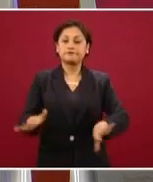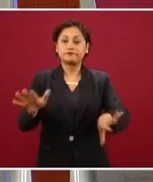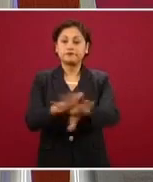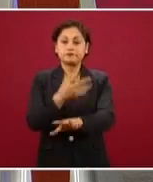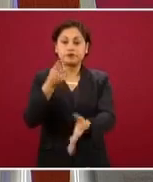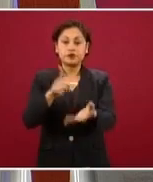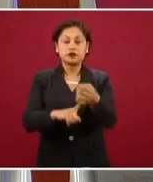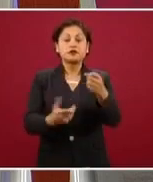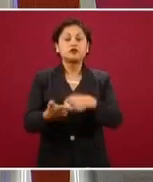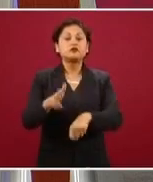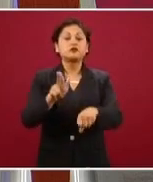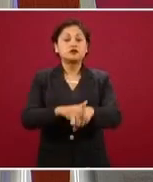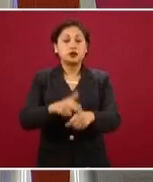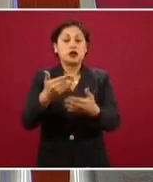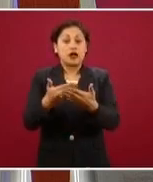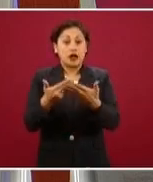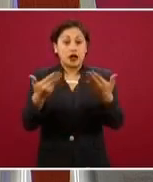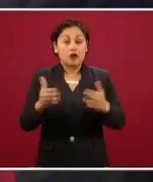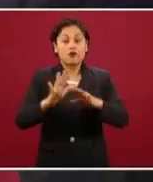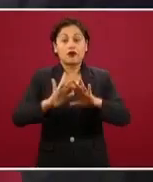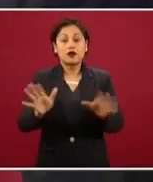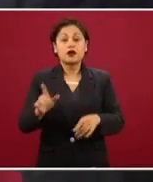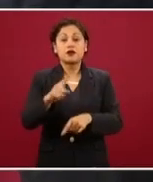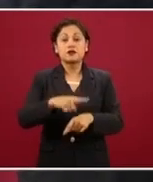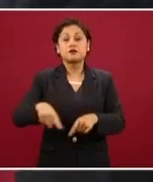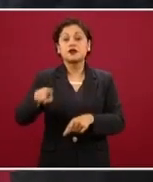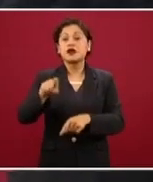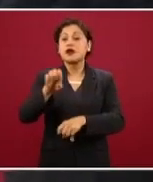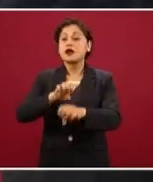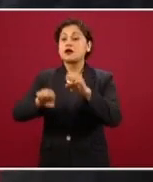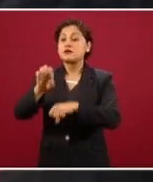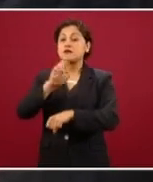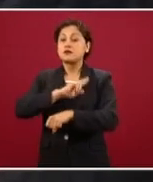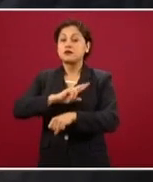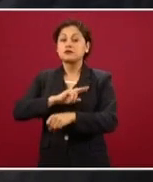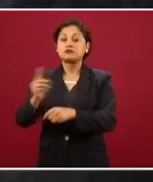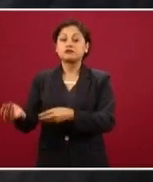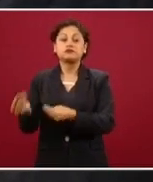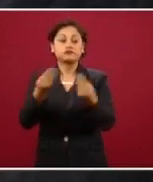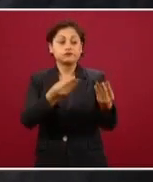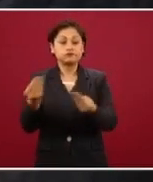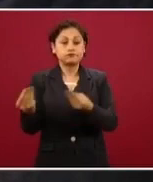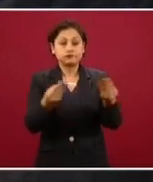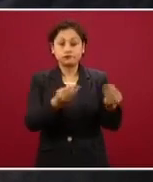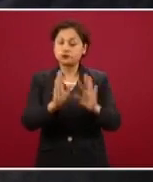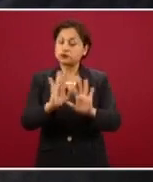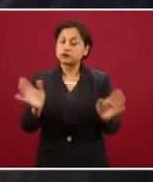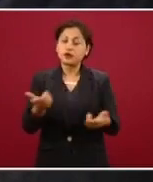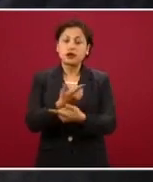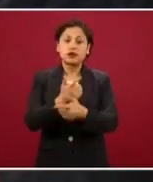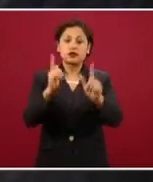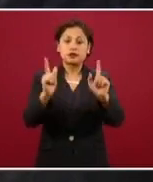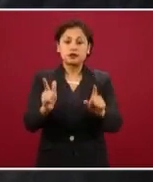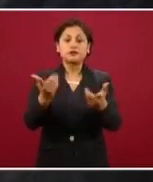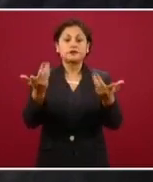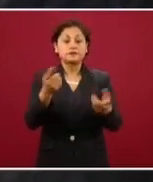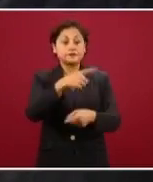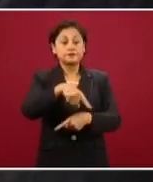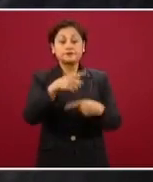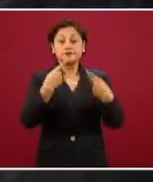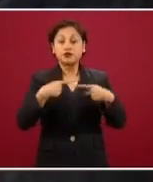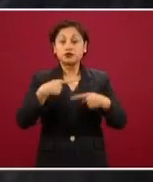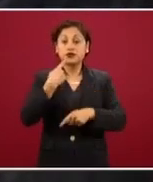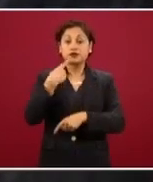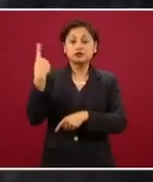se reactivó la proveeduría en este hospital. Nuevamente gracias a los médicos residentes, gracias a la